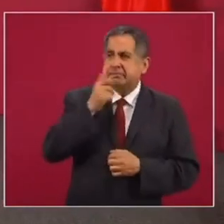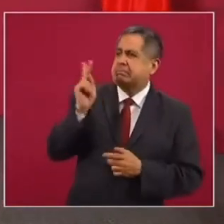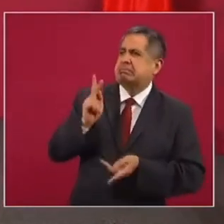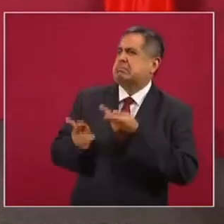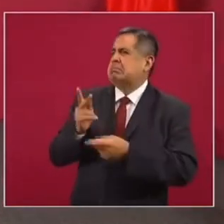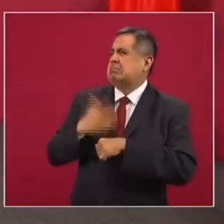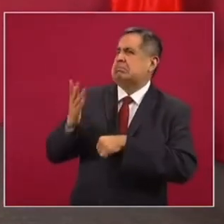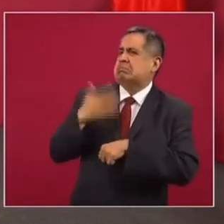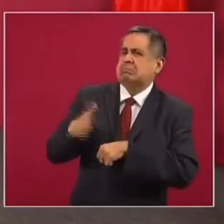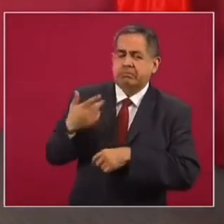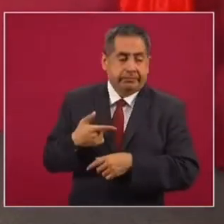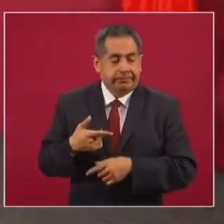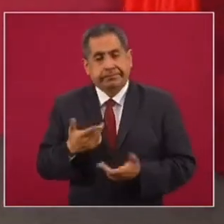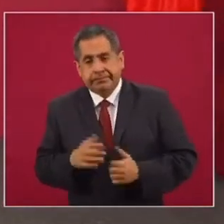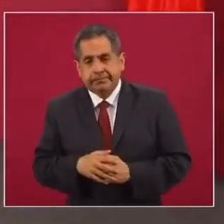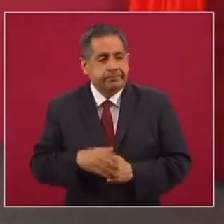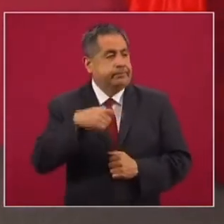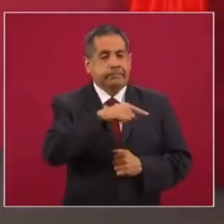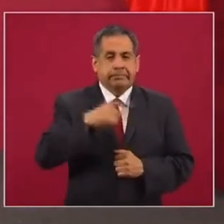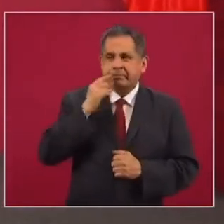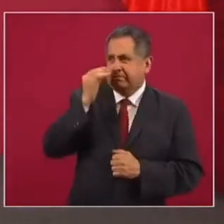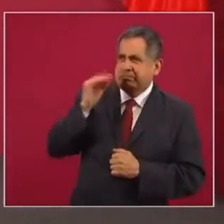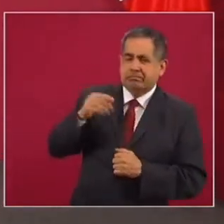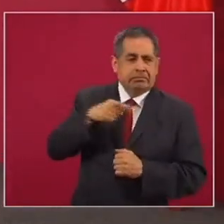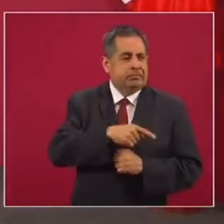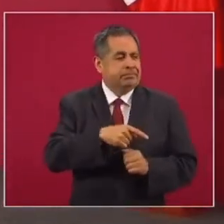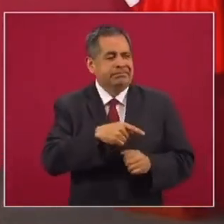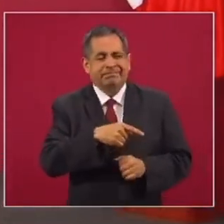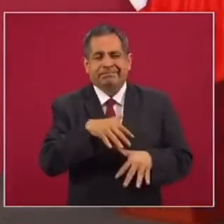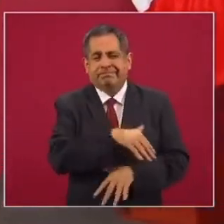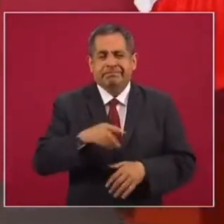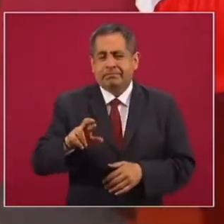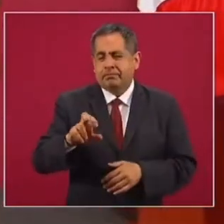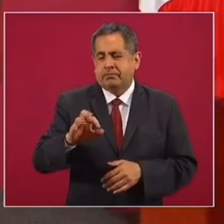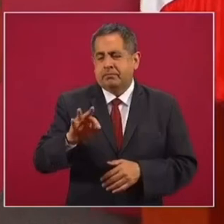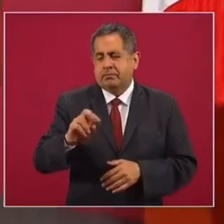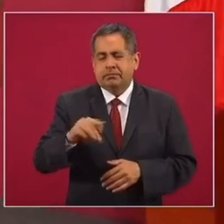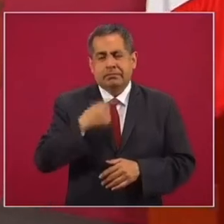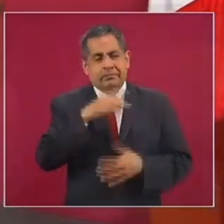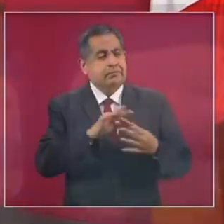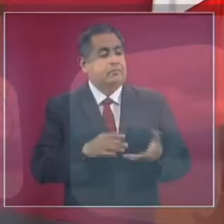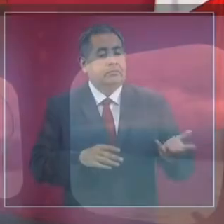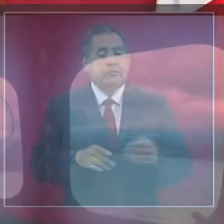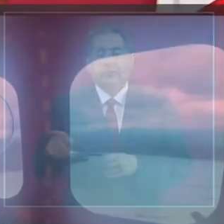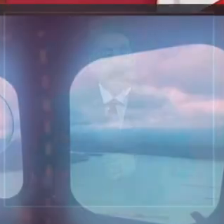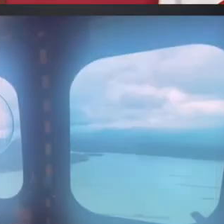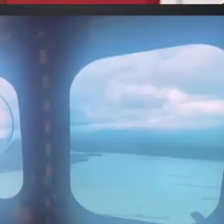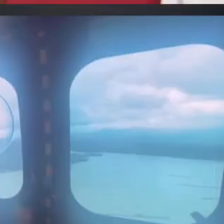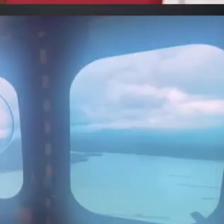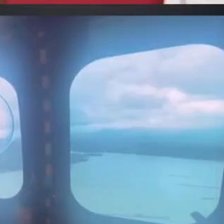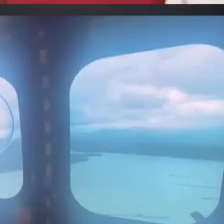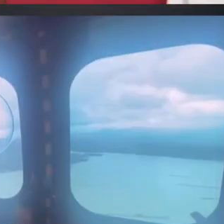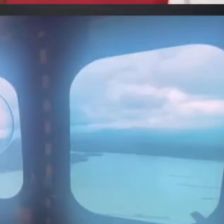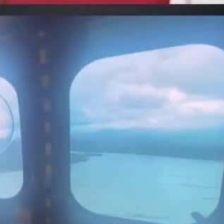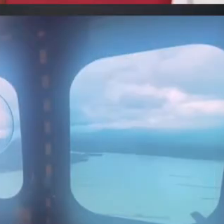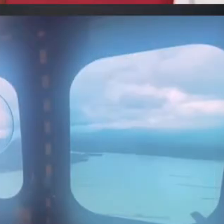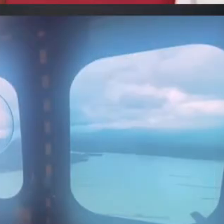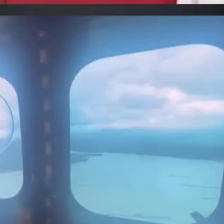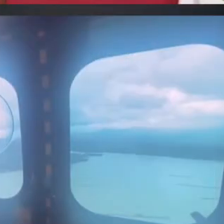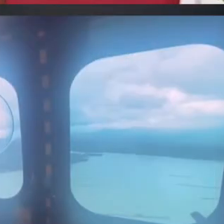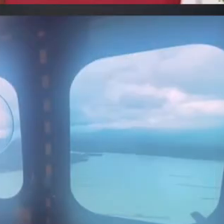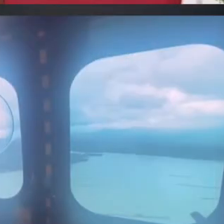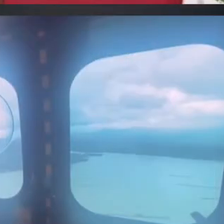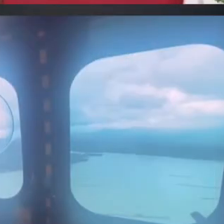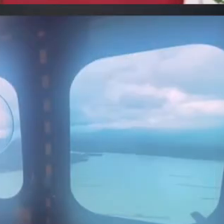cuestionan todo lo que hacemos. Este pasquín inmundo de Reforma dice que nada más fui a volar las zonas, que nada